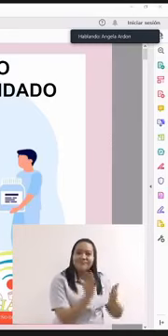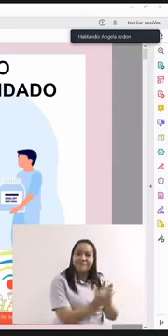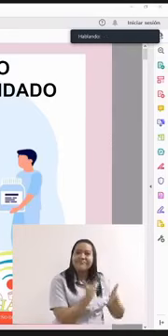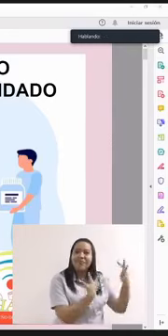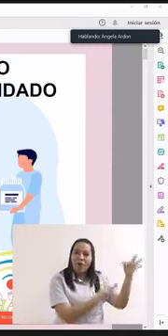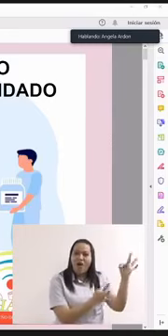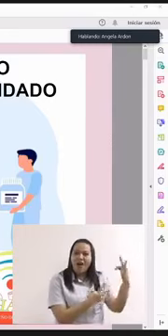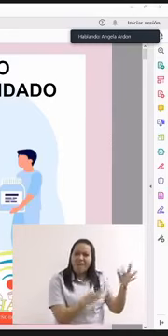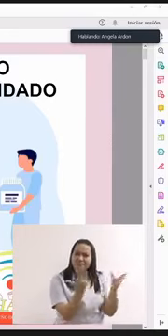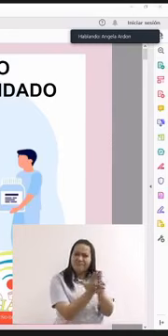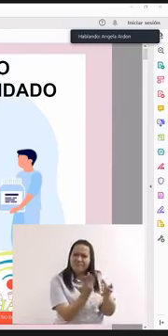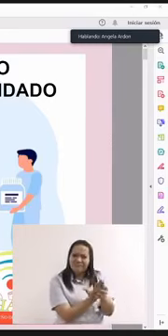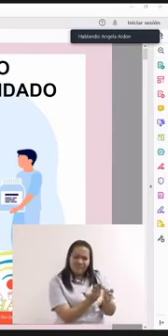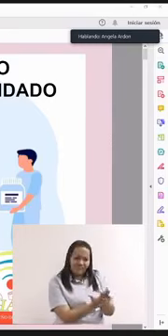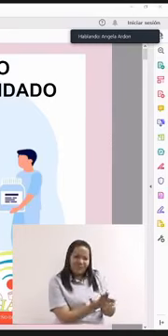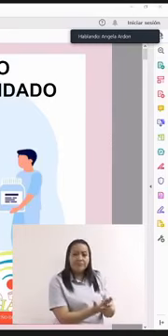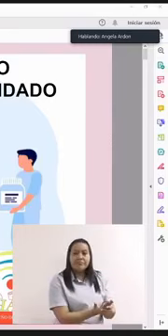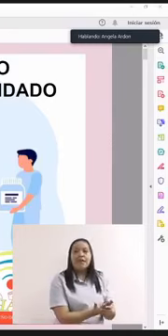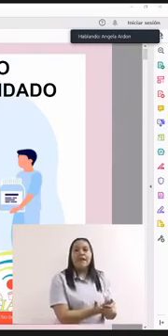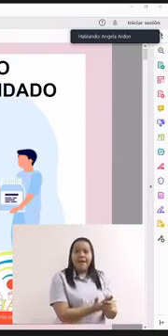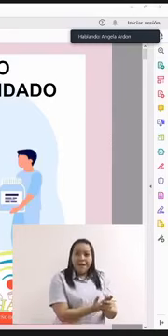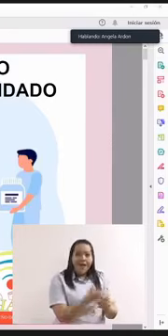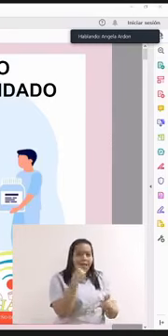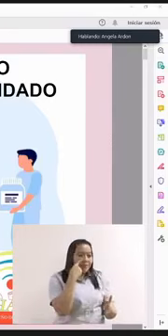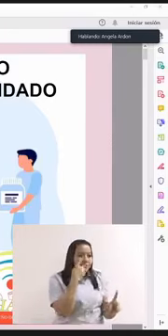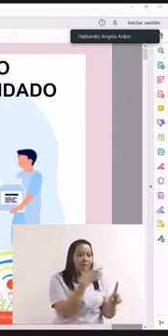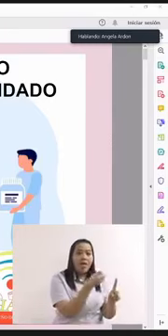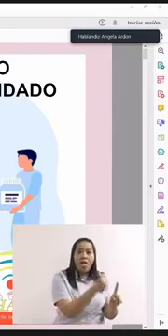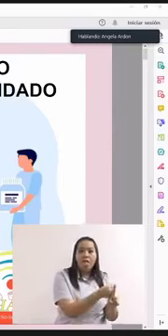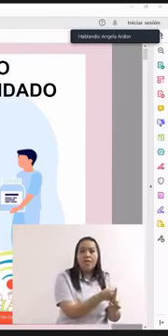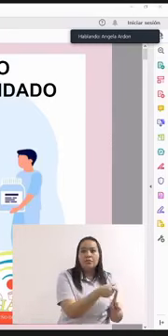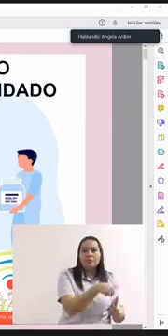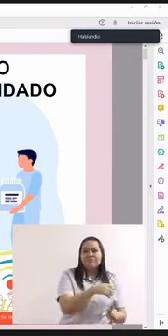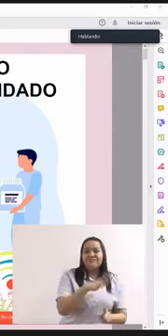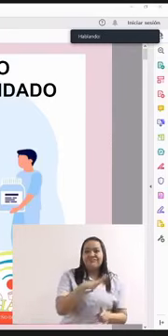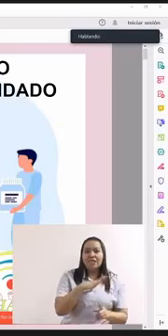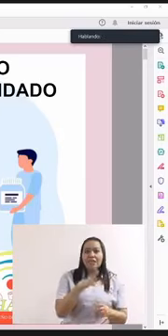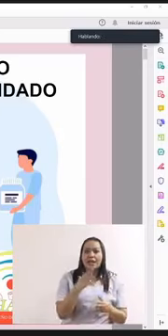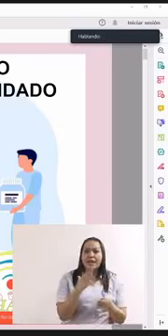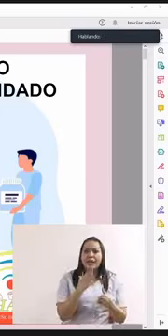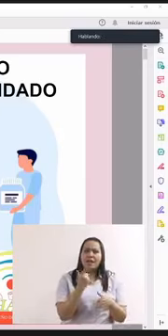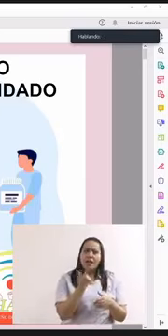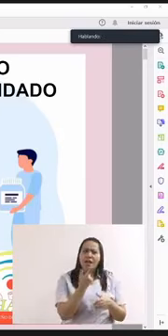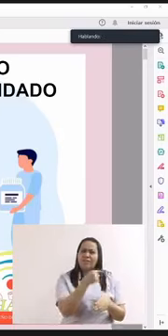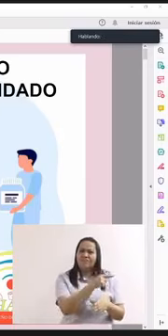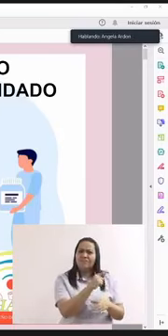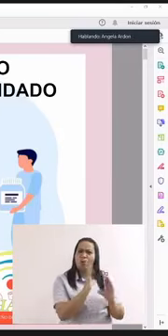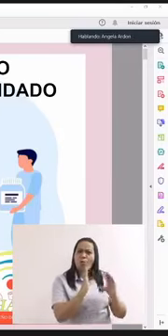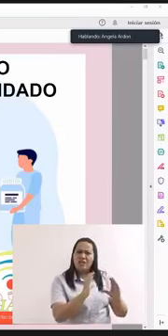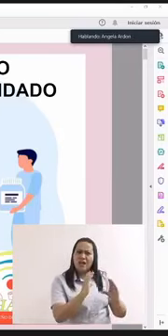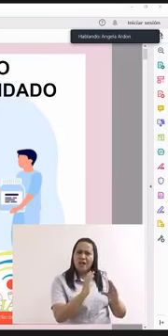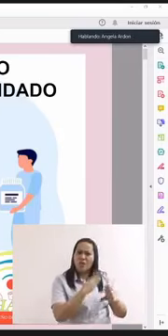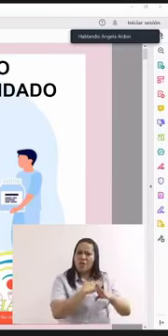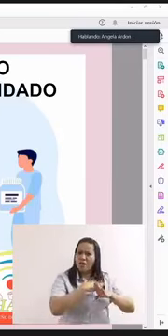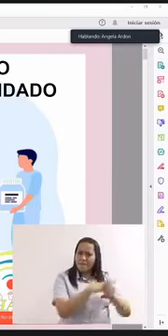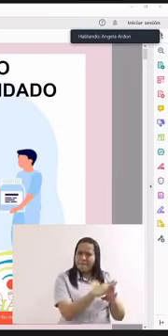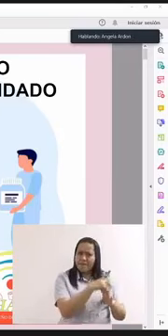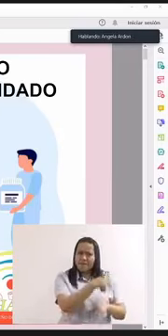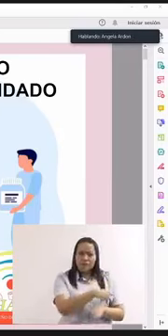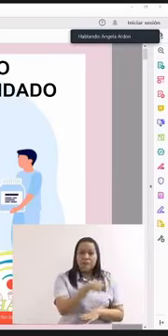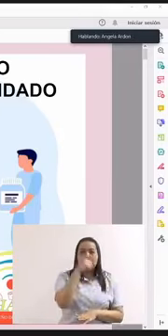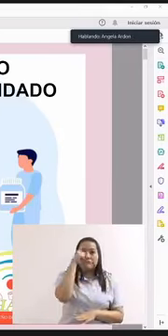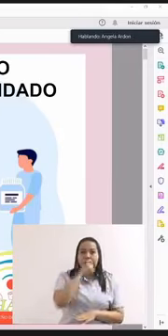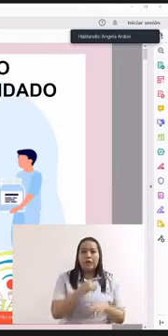vi de que de la prevención apenas tenía media página, ¿verdad? De la prevención media